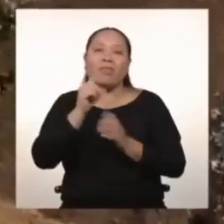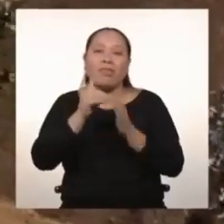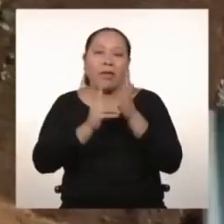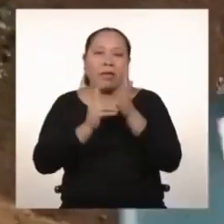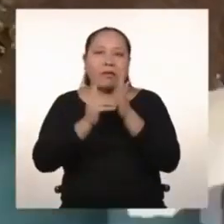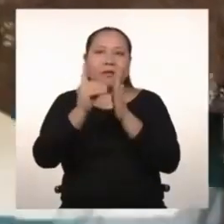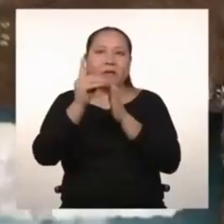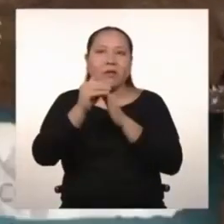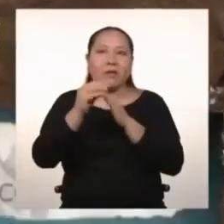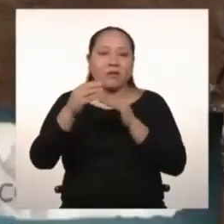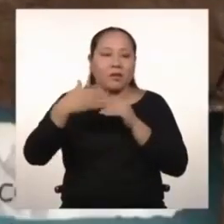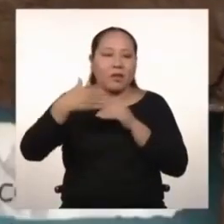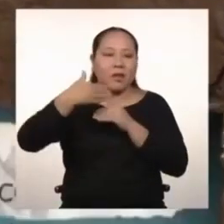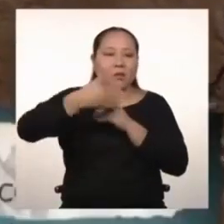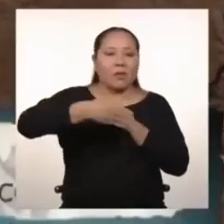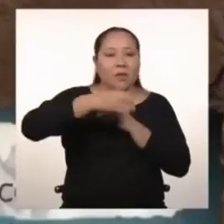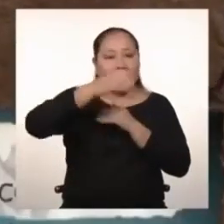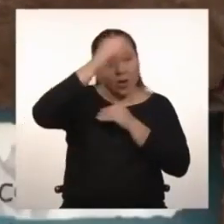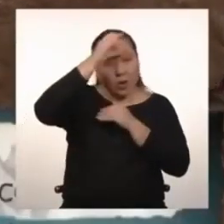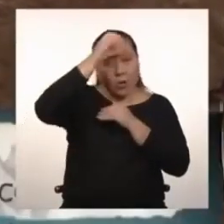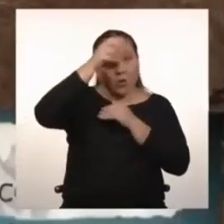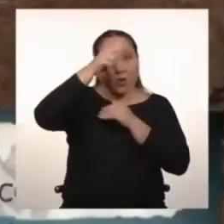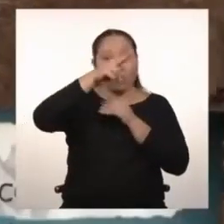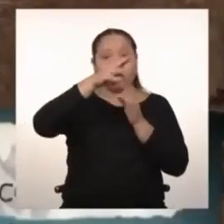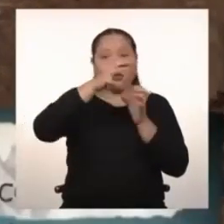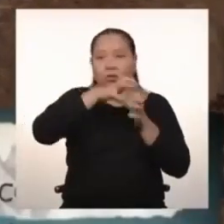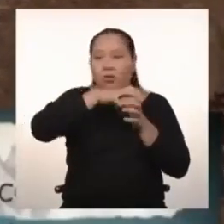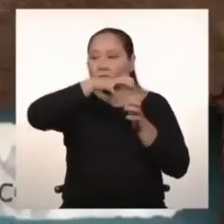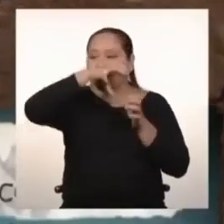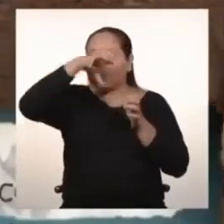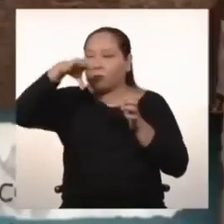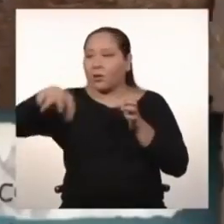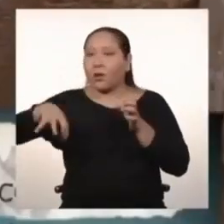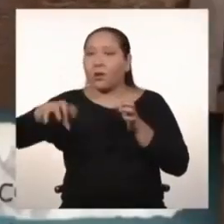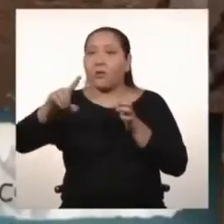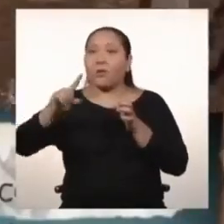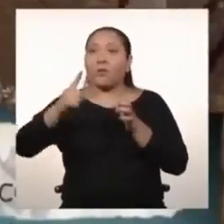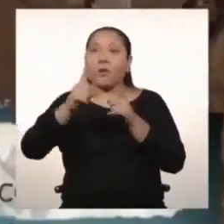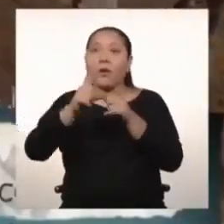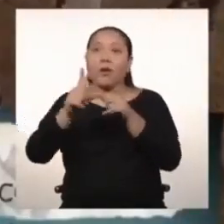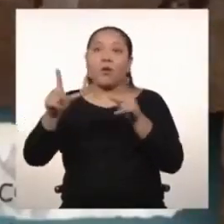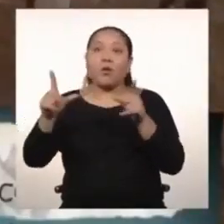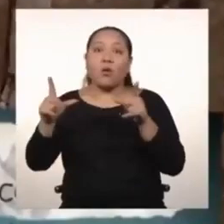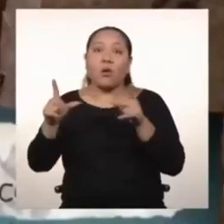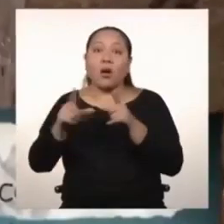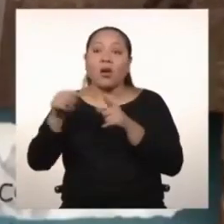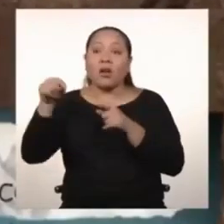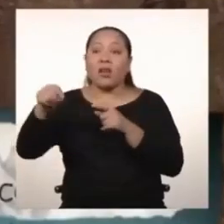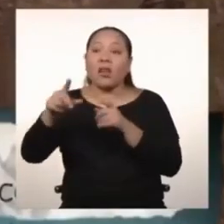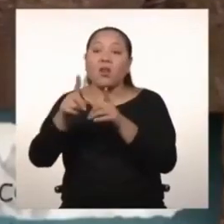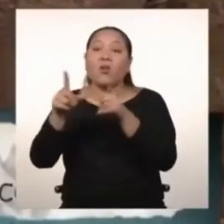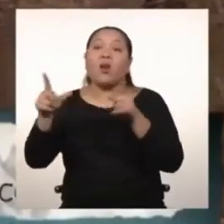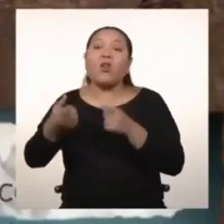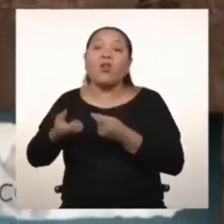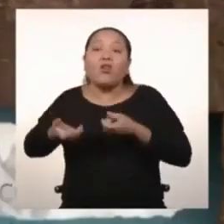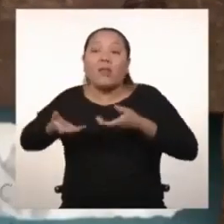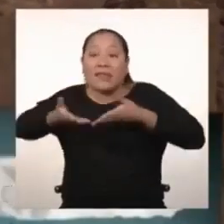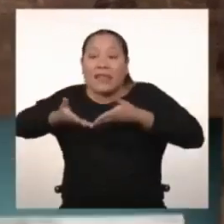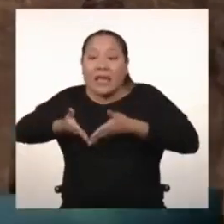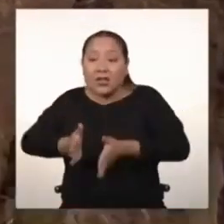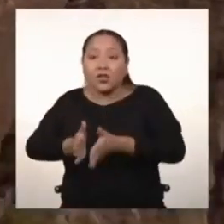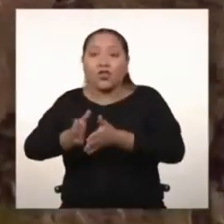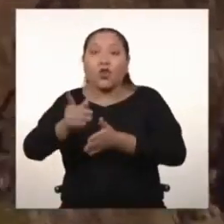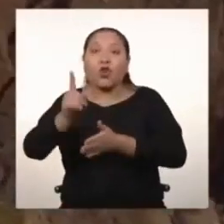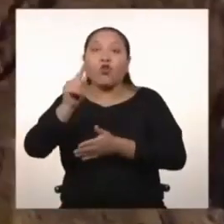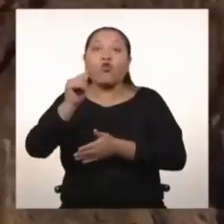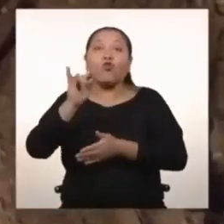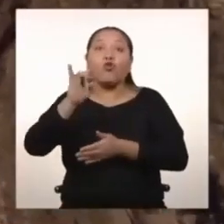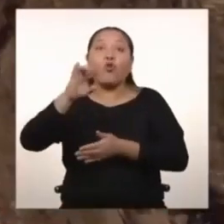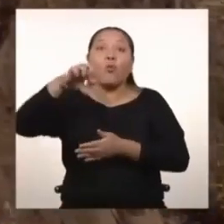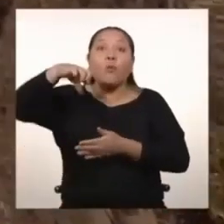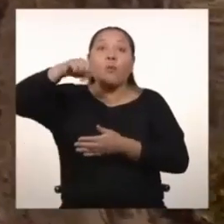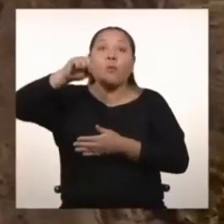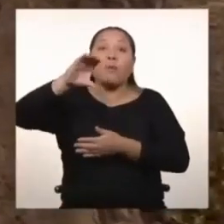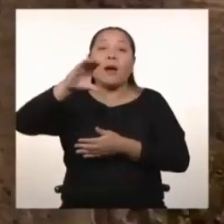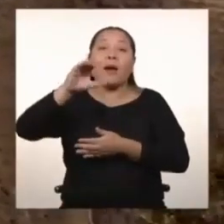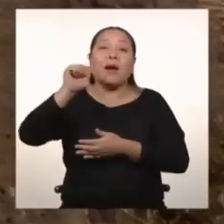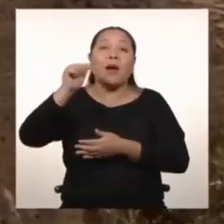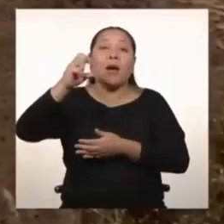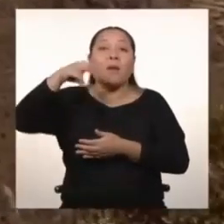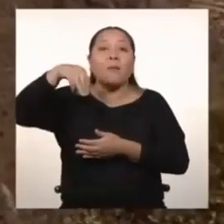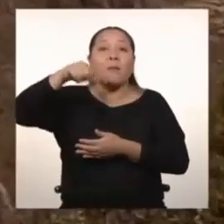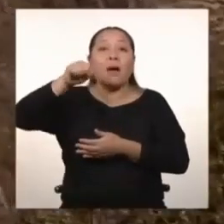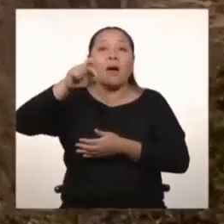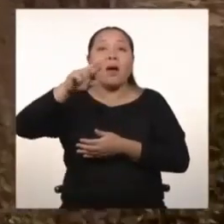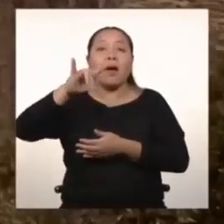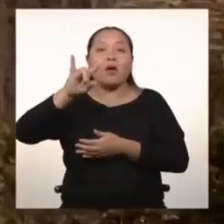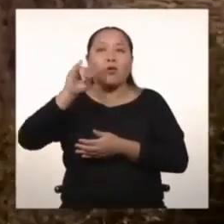Cusco, creo que la primera parada obligatoria es el lugar donde nació Túpac Amaru. Ese pueblecito se llama Surimana y lo